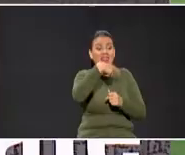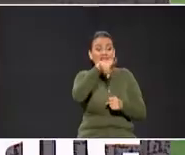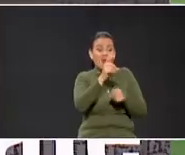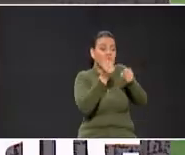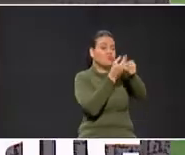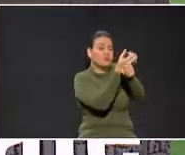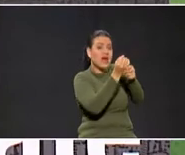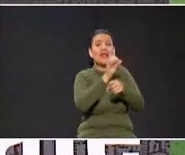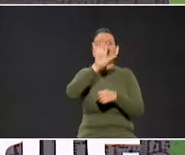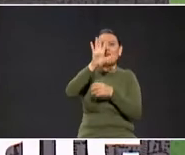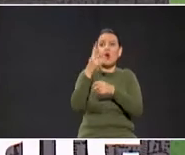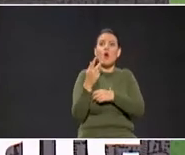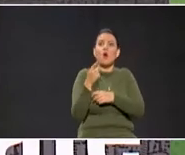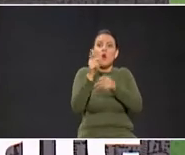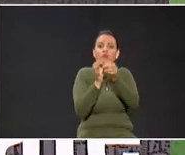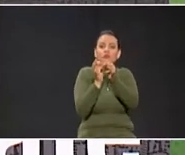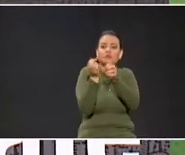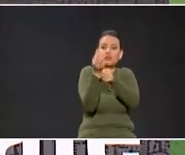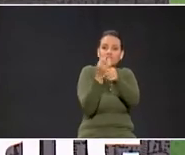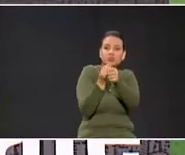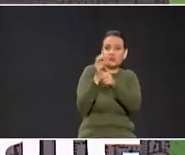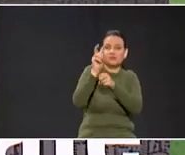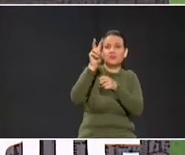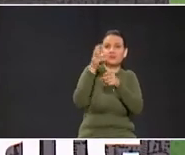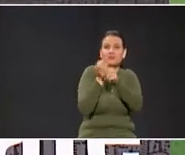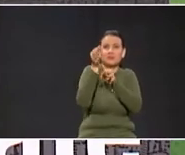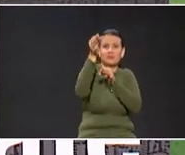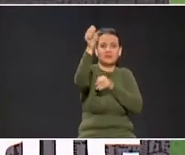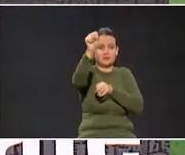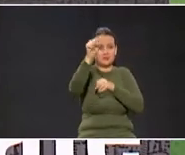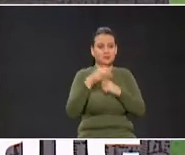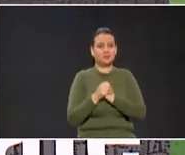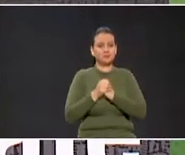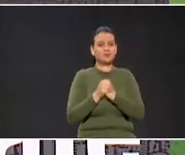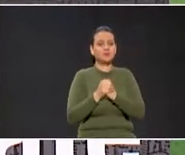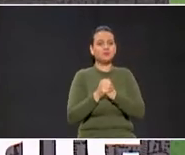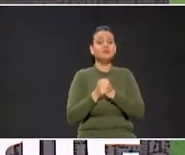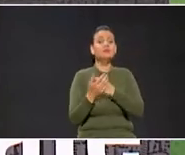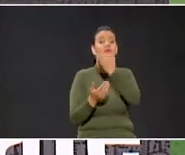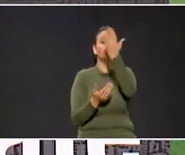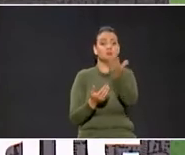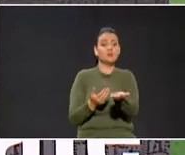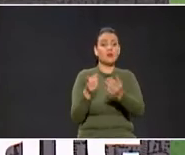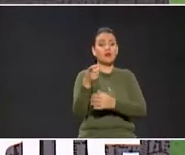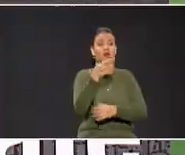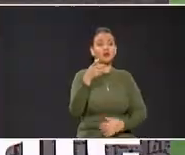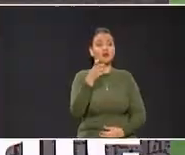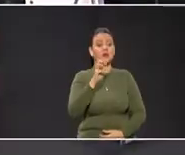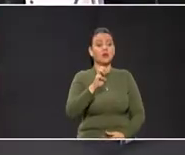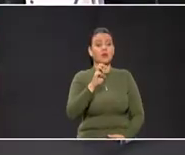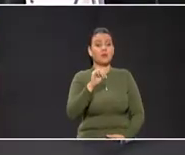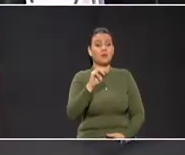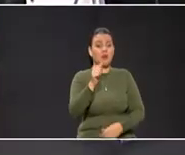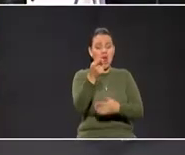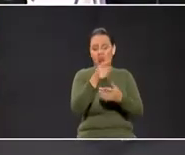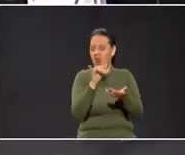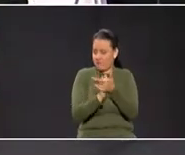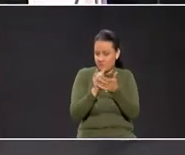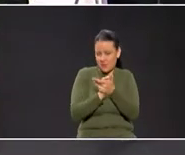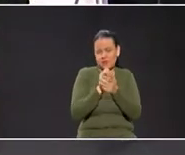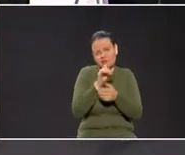la siguiente ronda la va a iniciar contestando la candidata gema mejía la misma pregunta para todos 45